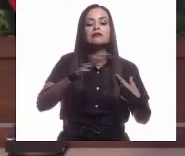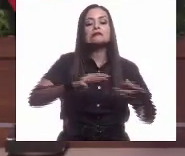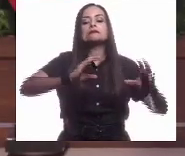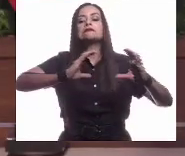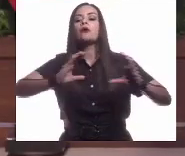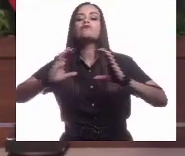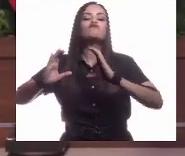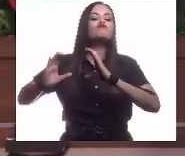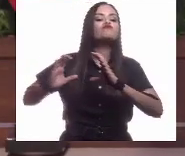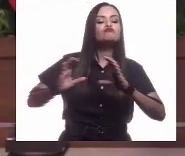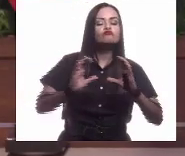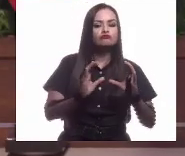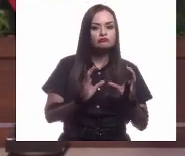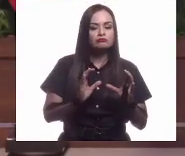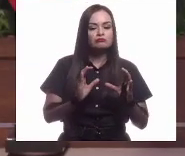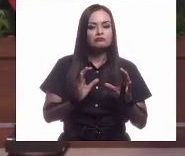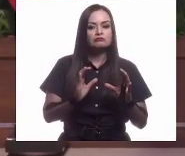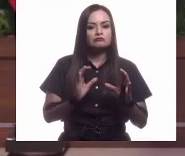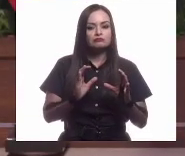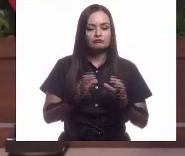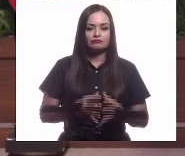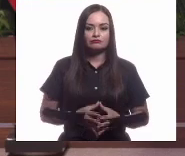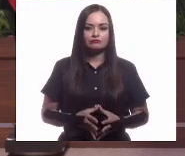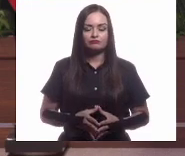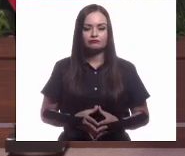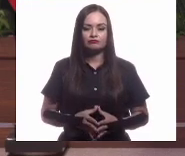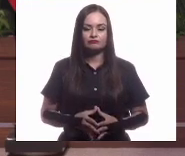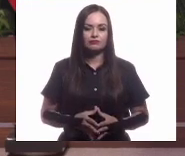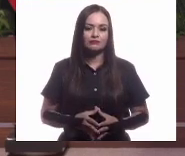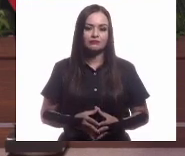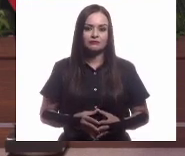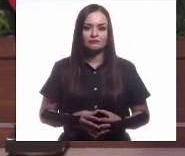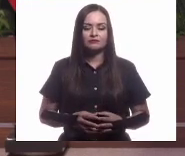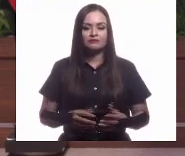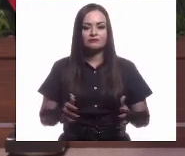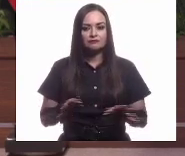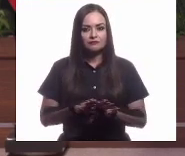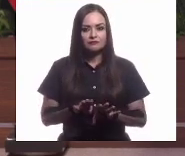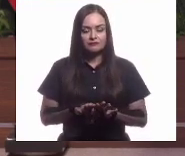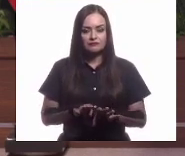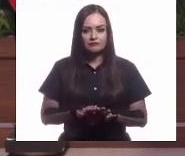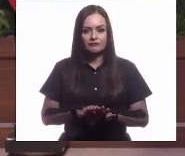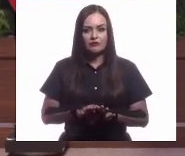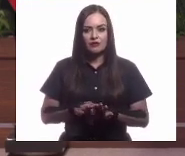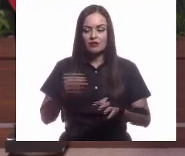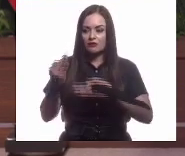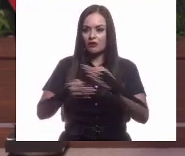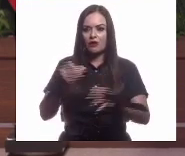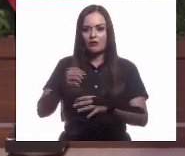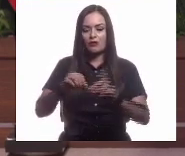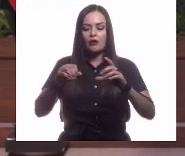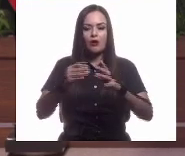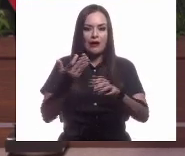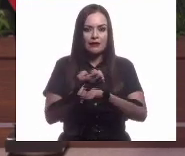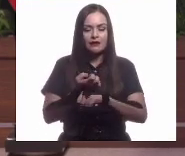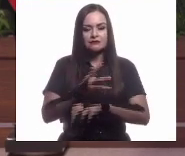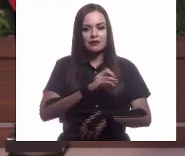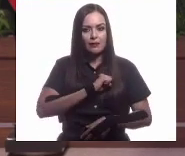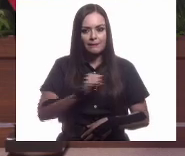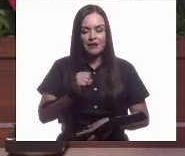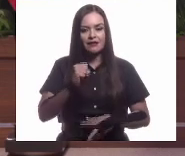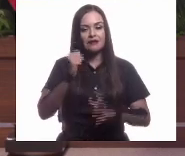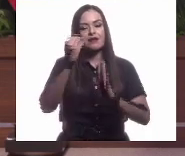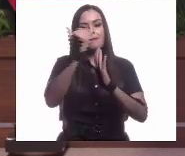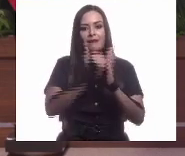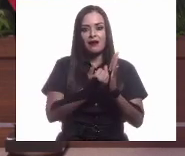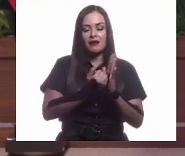Estado. También se disminuyó de manera sensible la incidencia delictiva total. Este año tenemos 24%